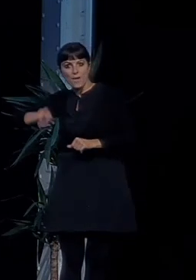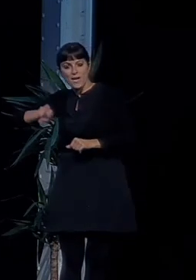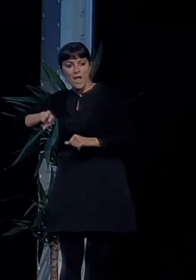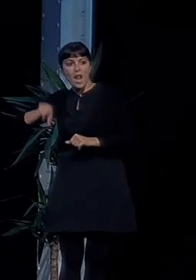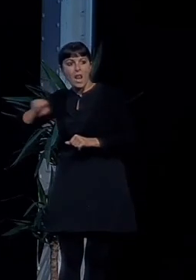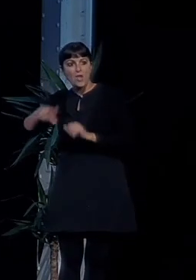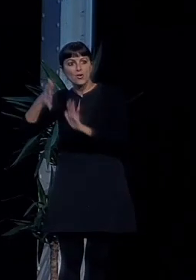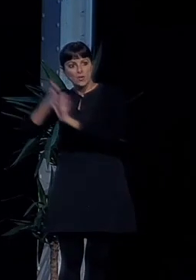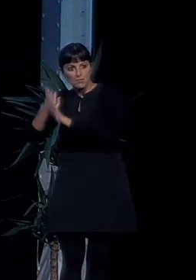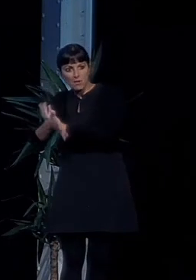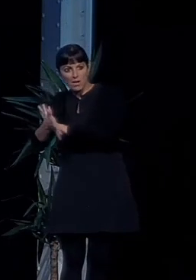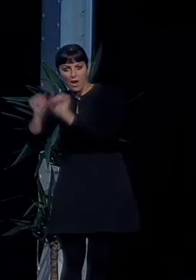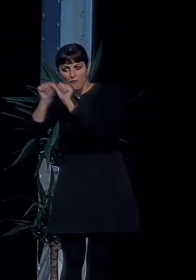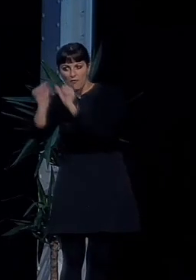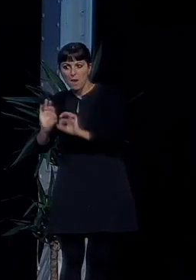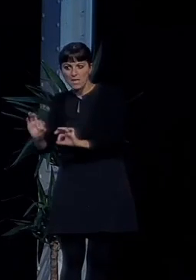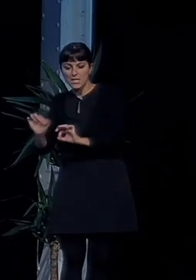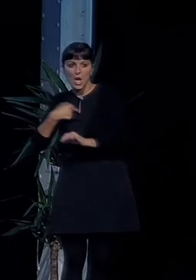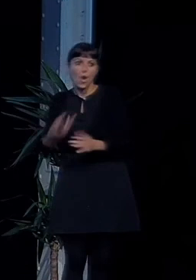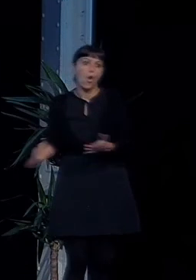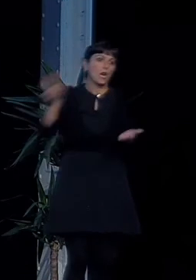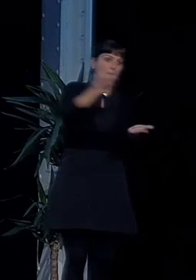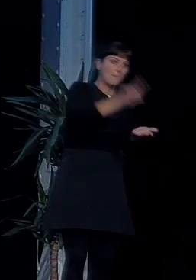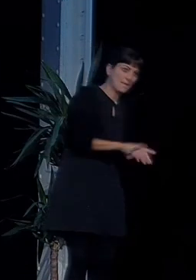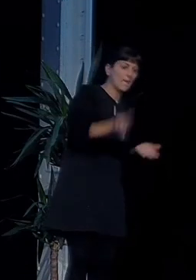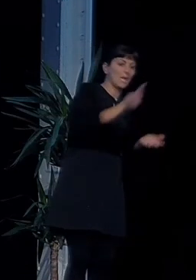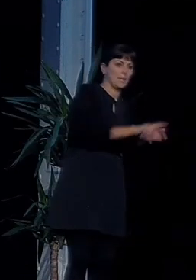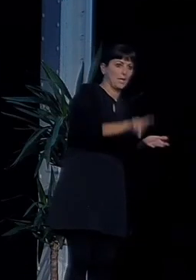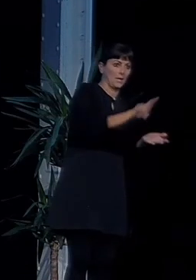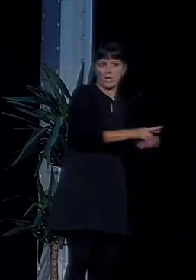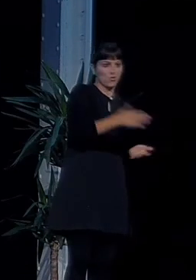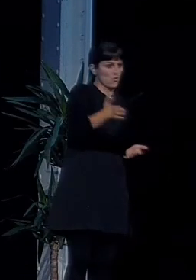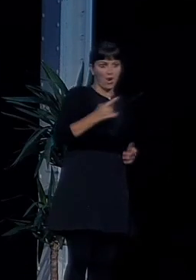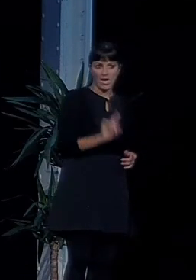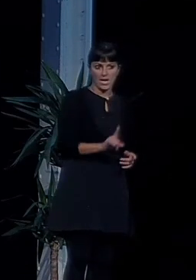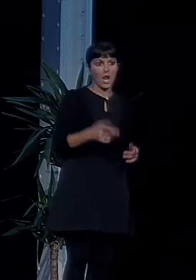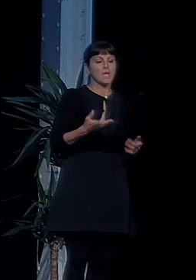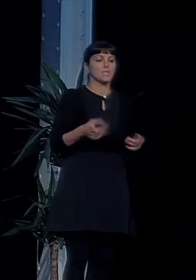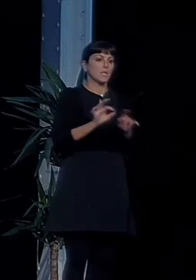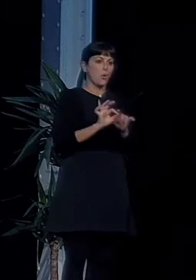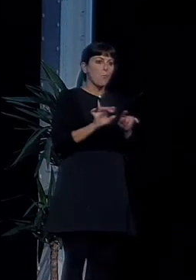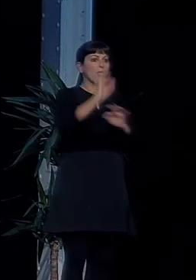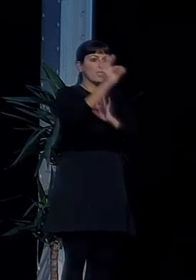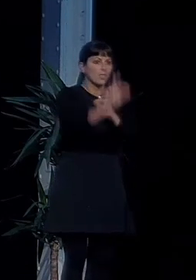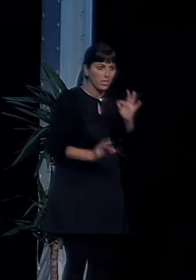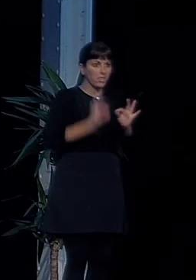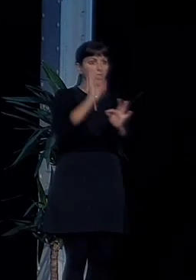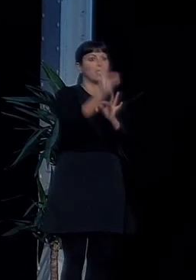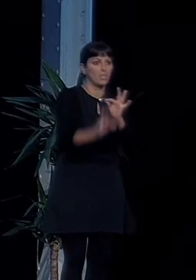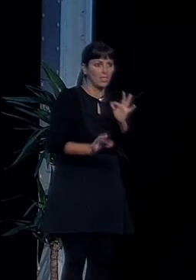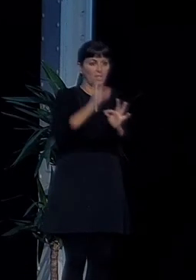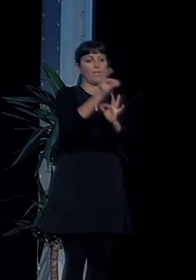los de Netflix, ¿no? O sea, que es como difícil, o sea, que es el círculo del círculo del círculo. Y